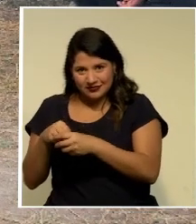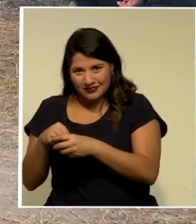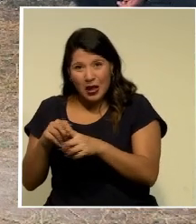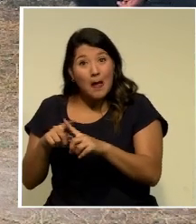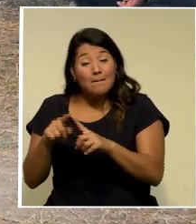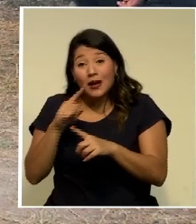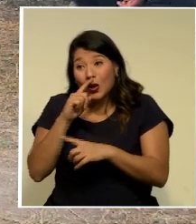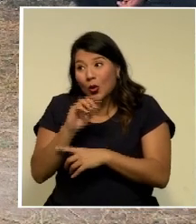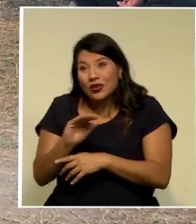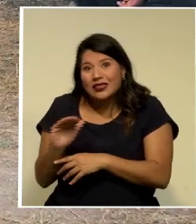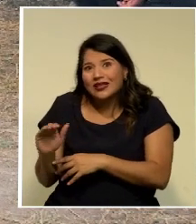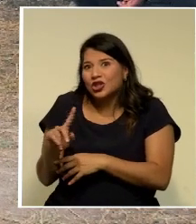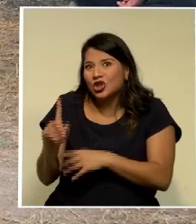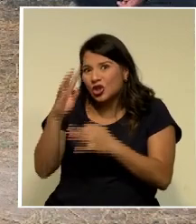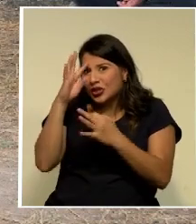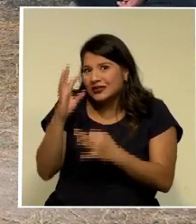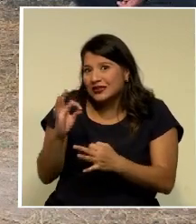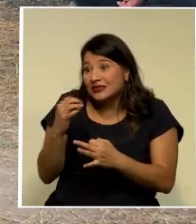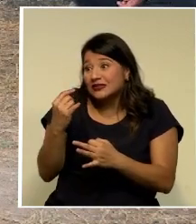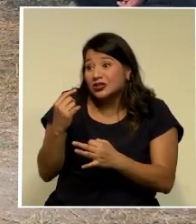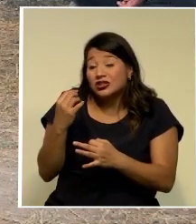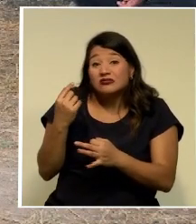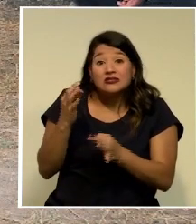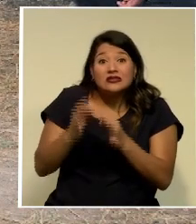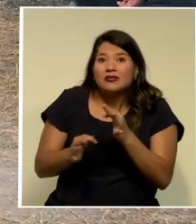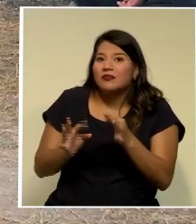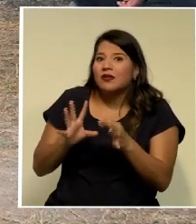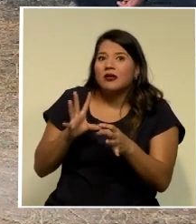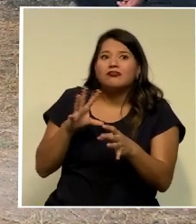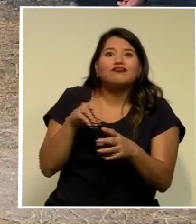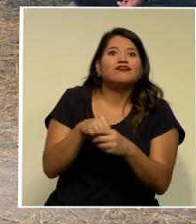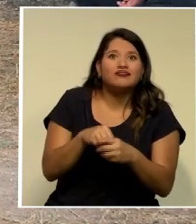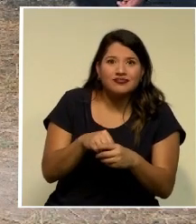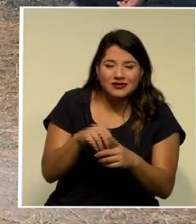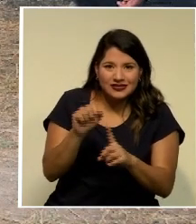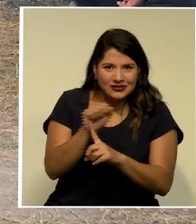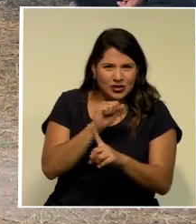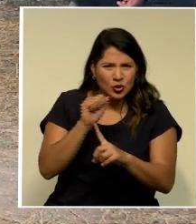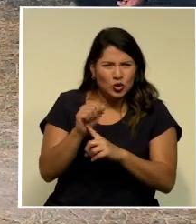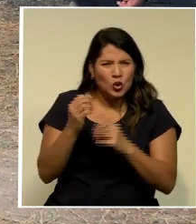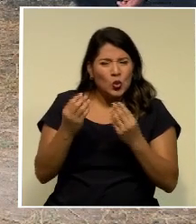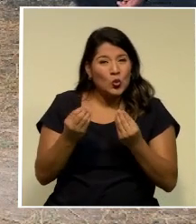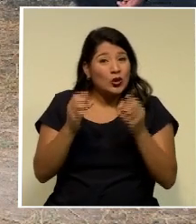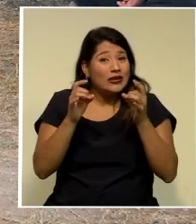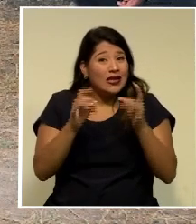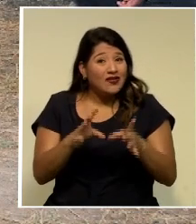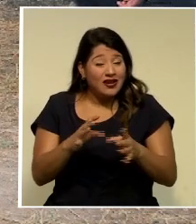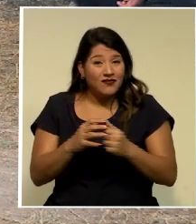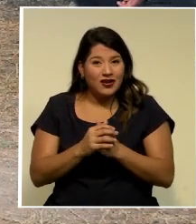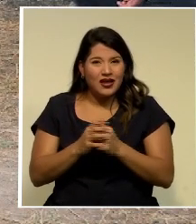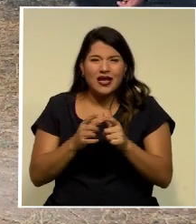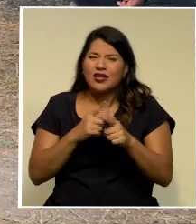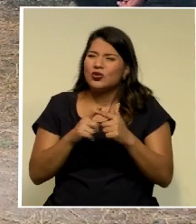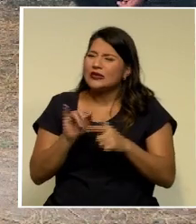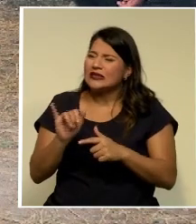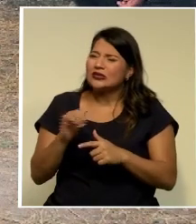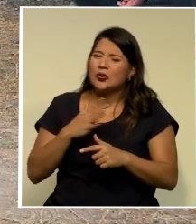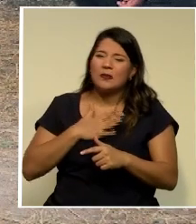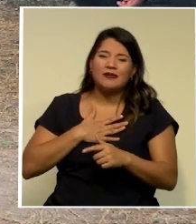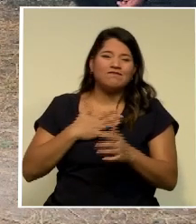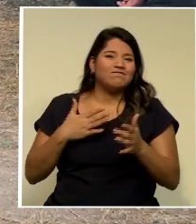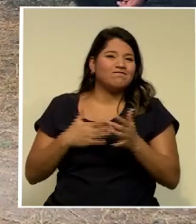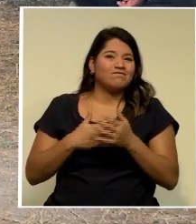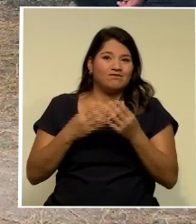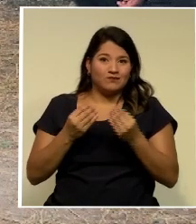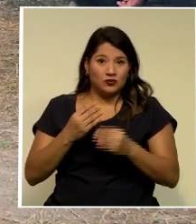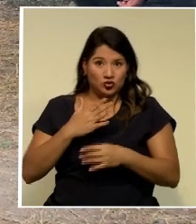ese discernimiento, ellos están involucrados en el medio de conflictos, de situaciones muy terribles. Entonces a mí eso siempre me ha golpeado muy duro.